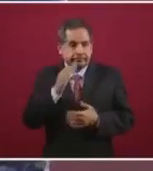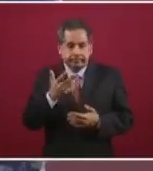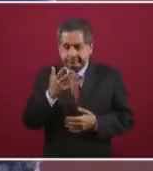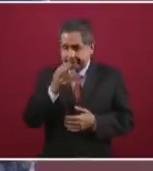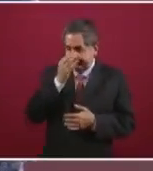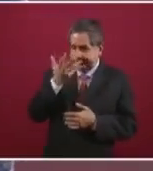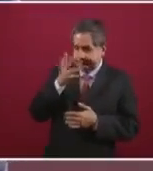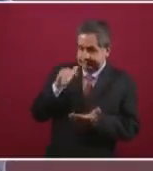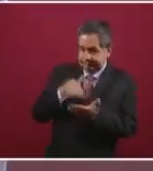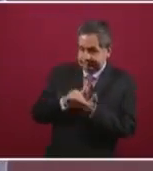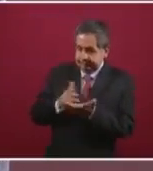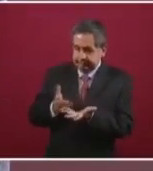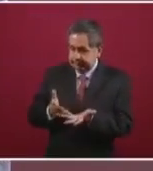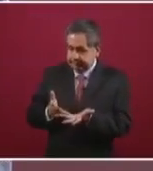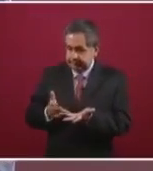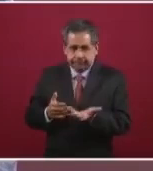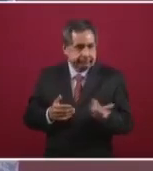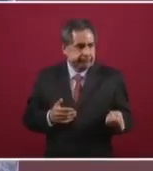pues era